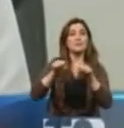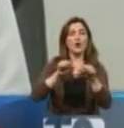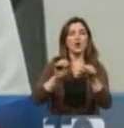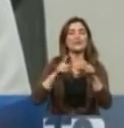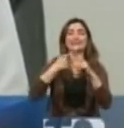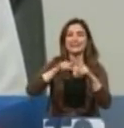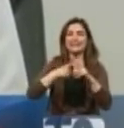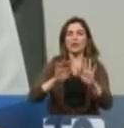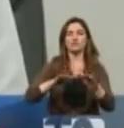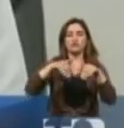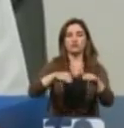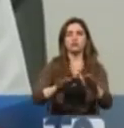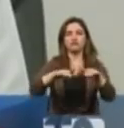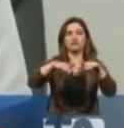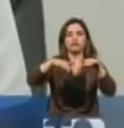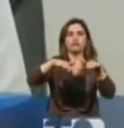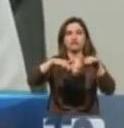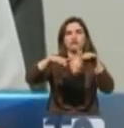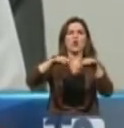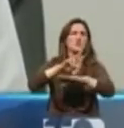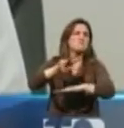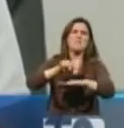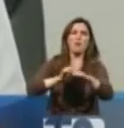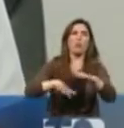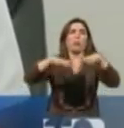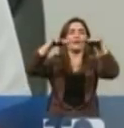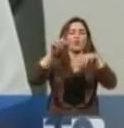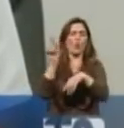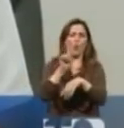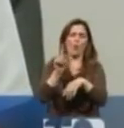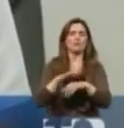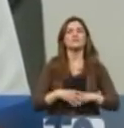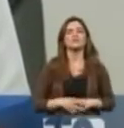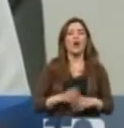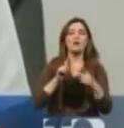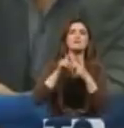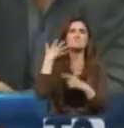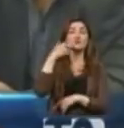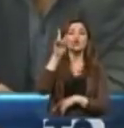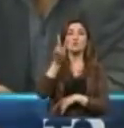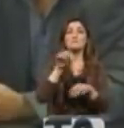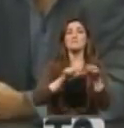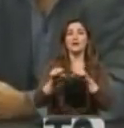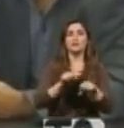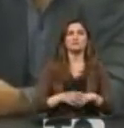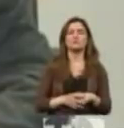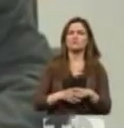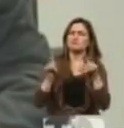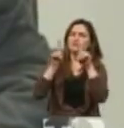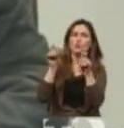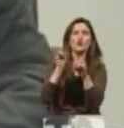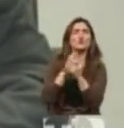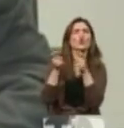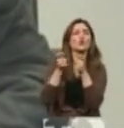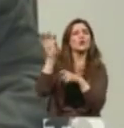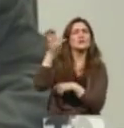un periodo de aguaje. Es un aguaje normal, no es un aguaje máximo, que se mantendría hasta el 2 de mayo. ¿Y sobre posibles lluvias? Para los